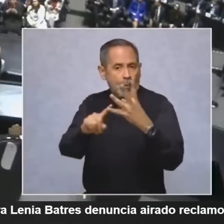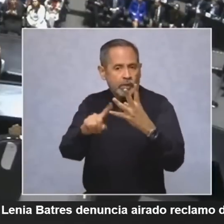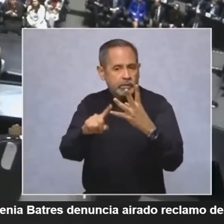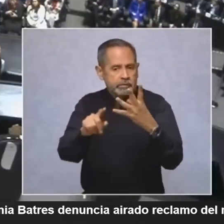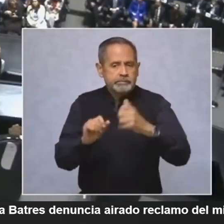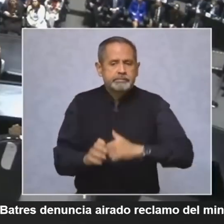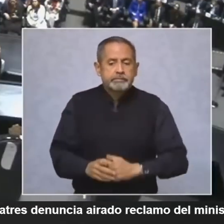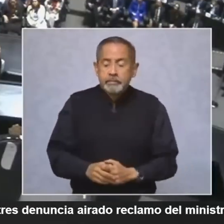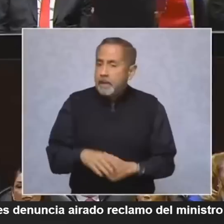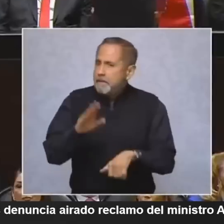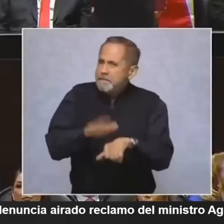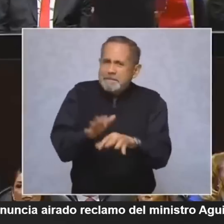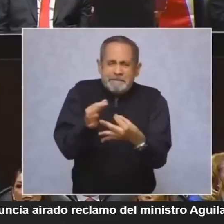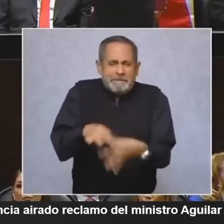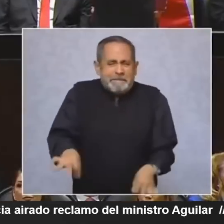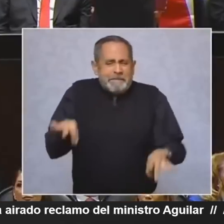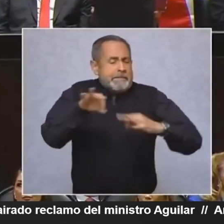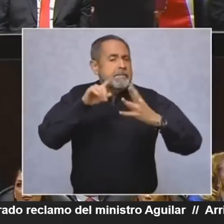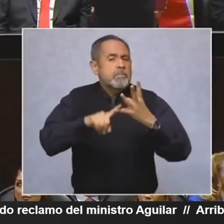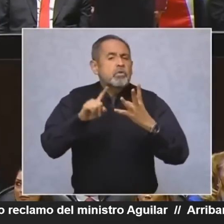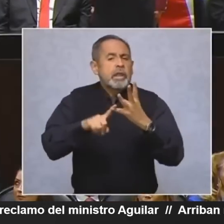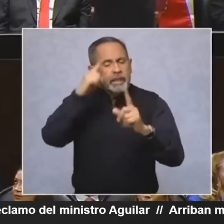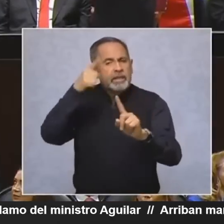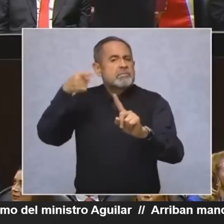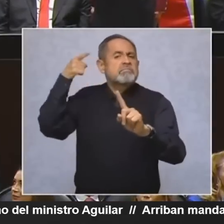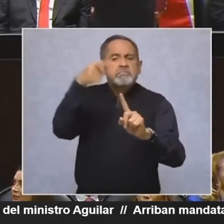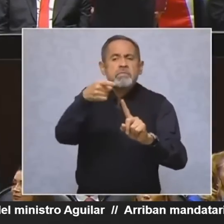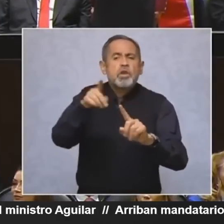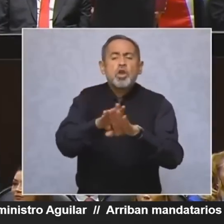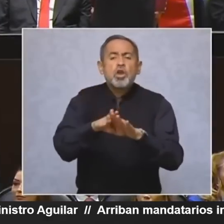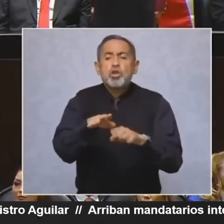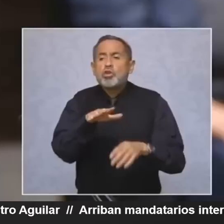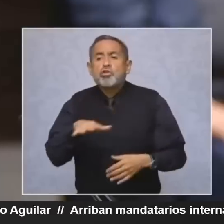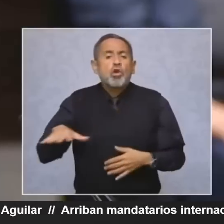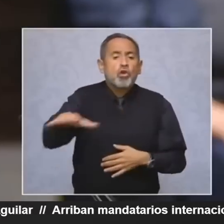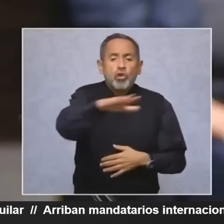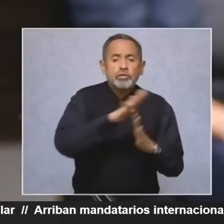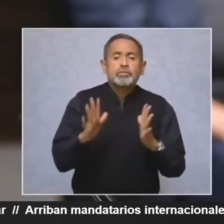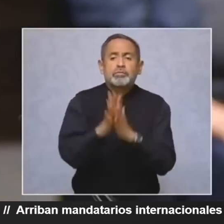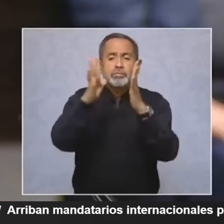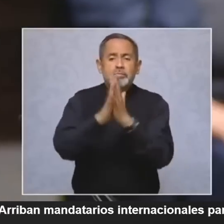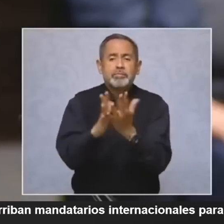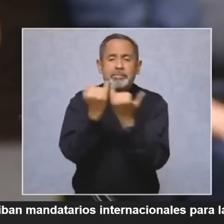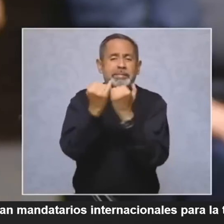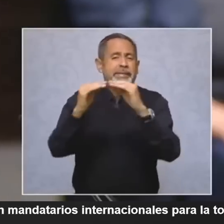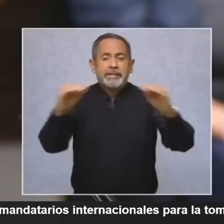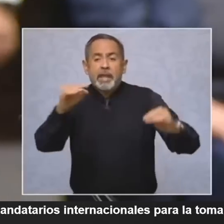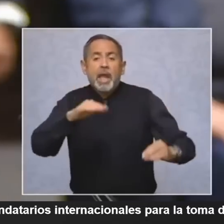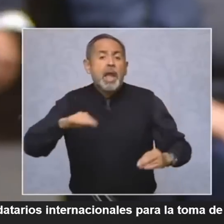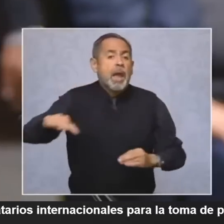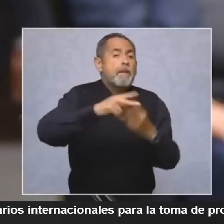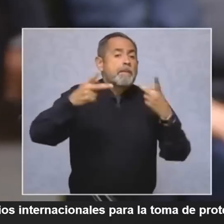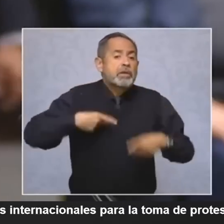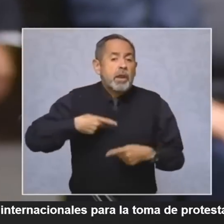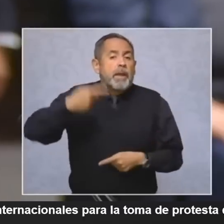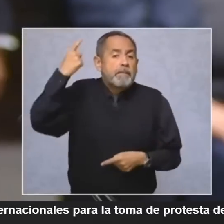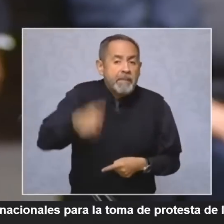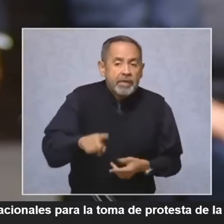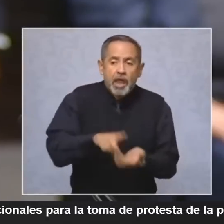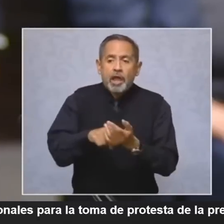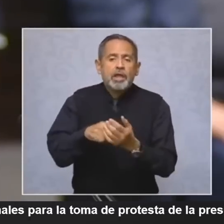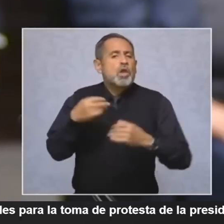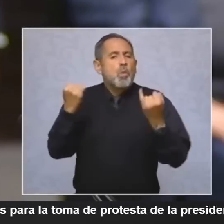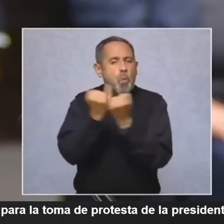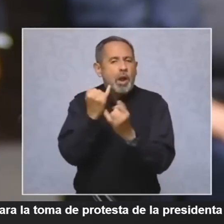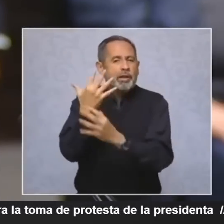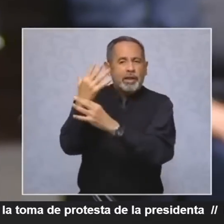El principio máximo de que la democracia es el gobierno del pueblo, por el pueblo y para el pueblo, o regresando a